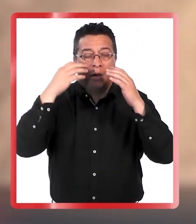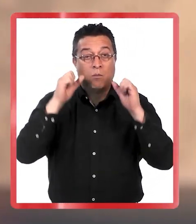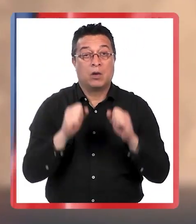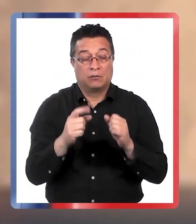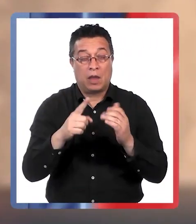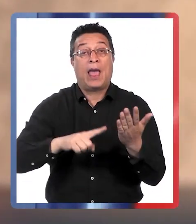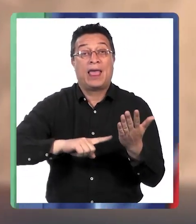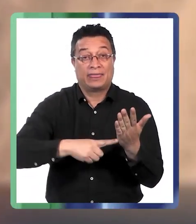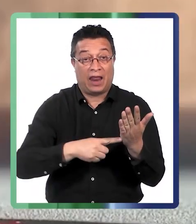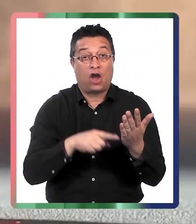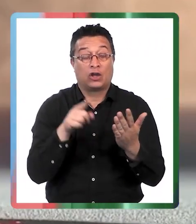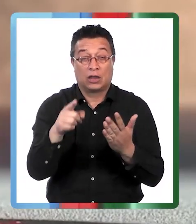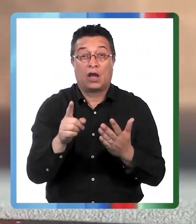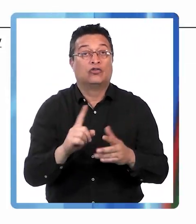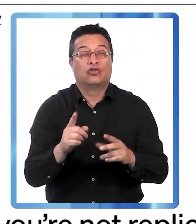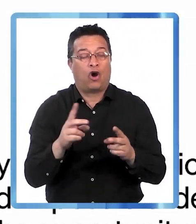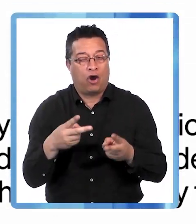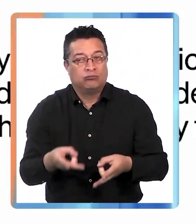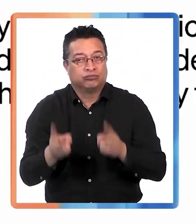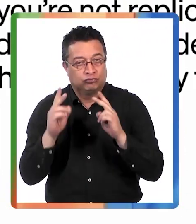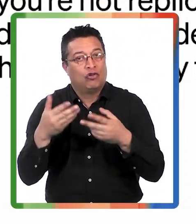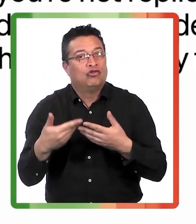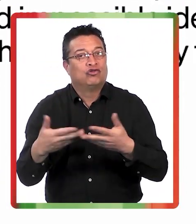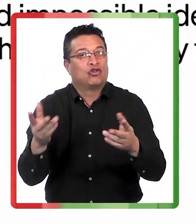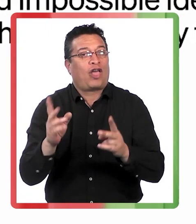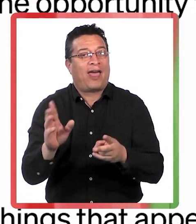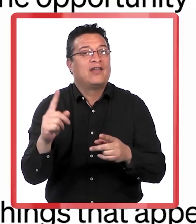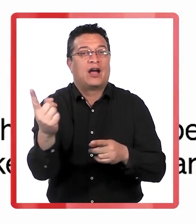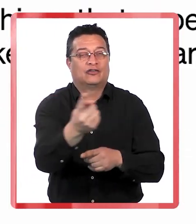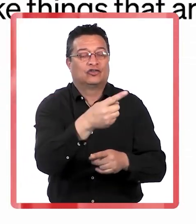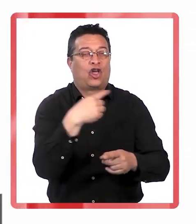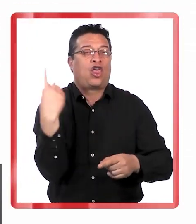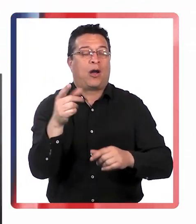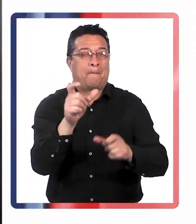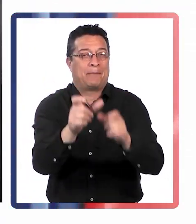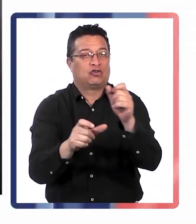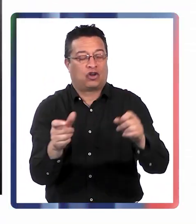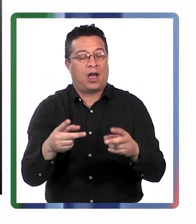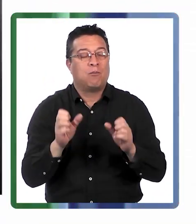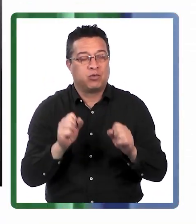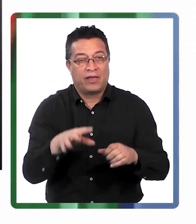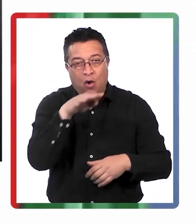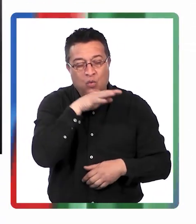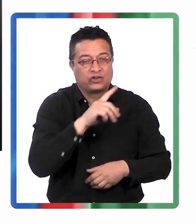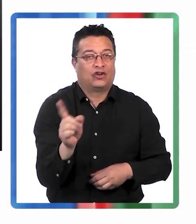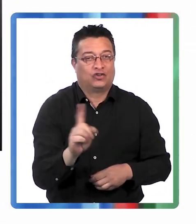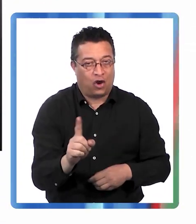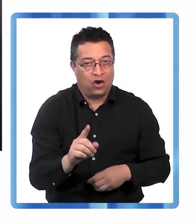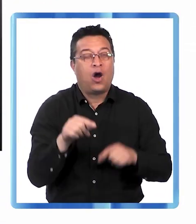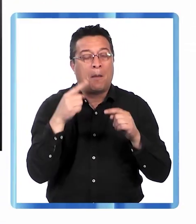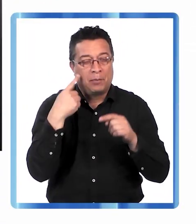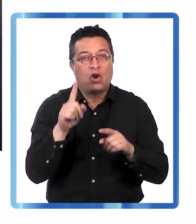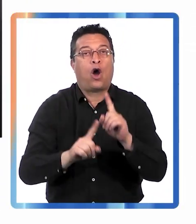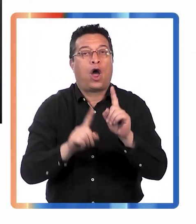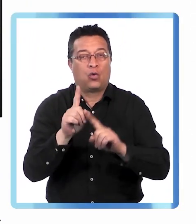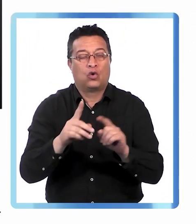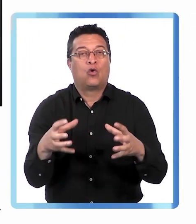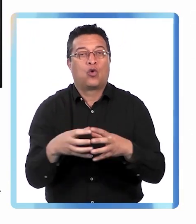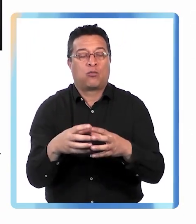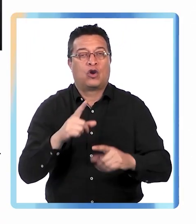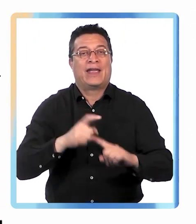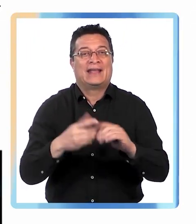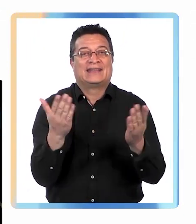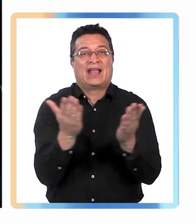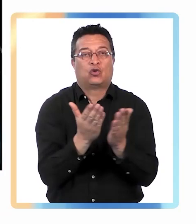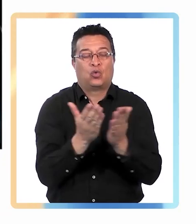Una tecnología que no está disponible aún para los usuarios a nivel general, pero a la que sí pudieron acceder un grupo de exalumnos